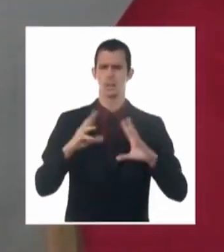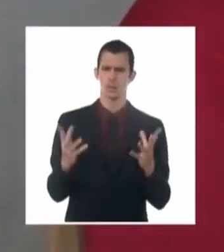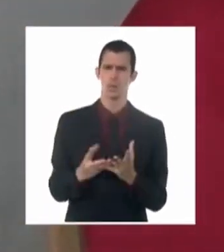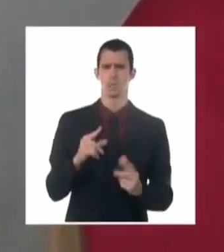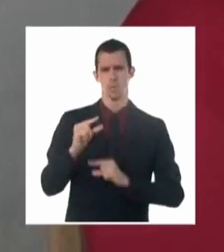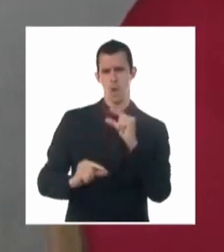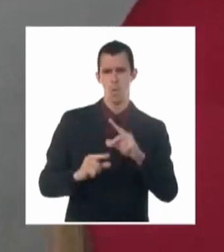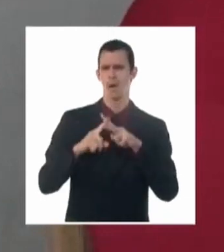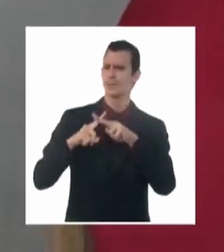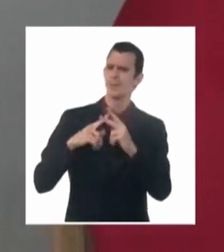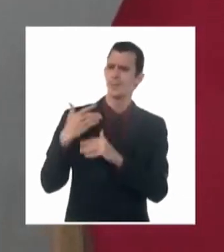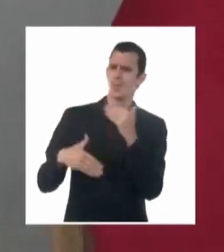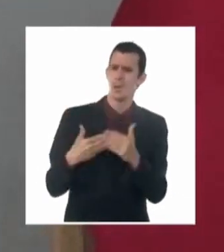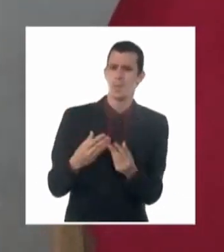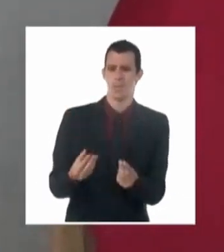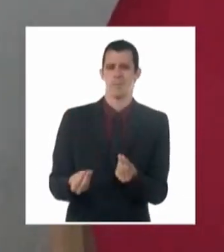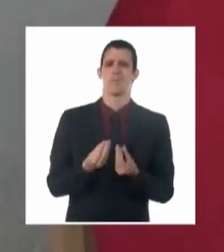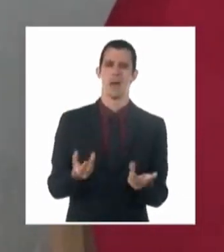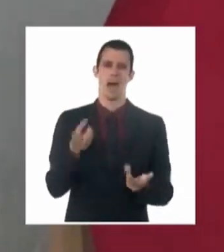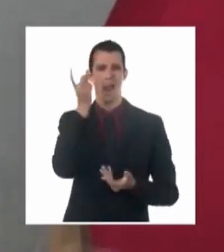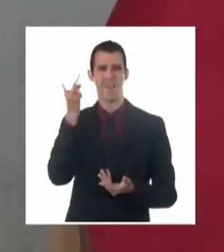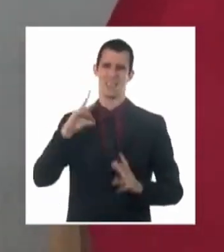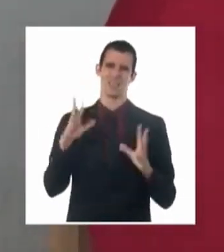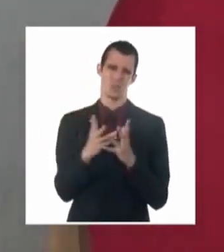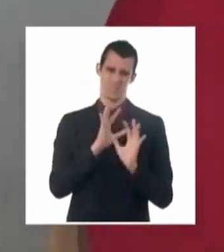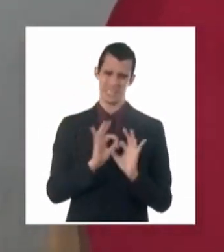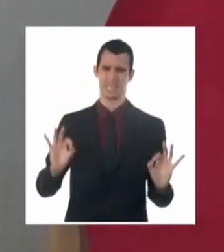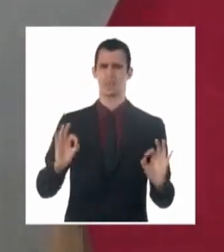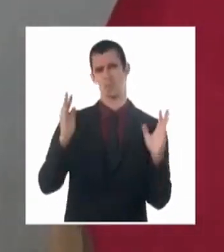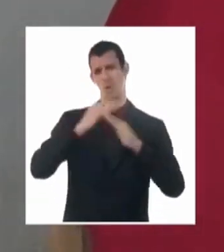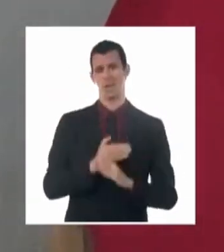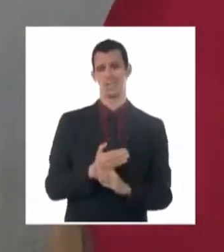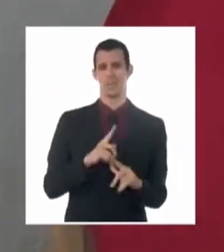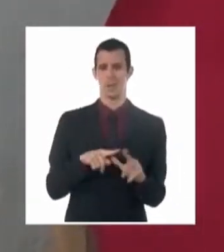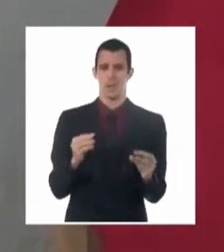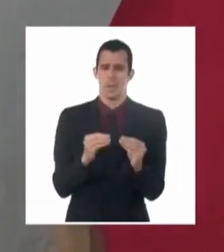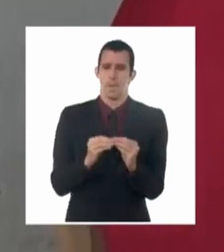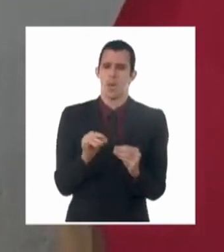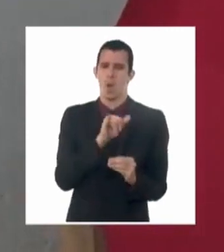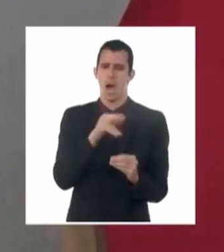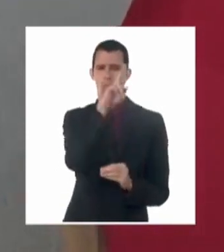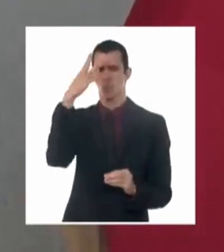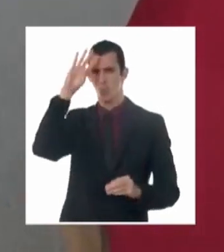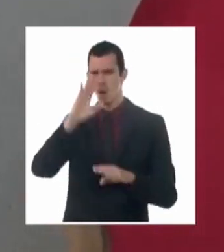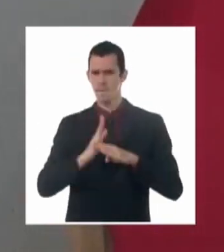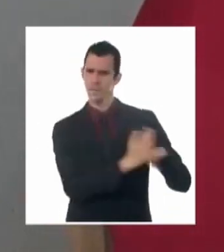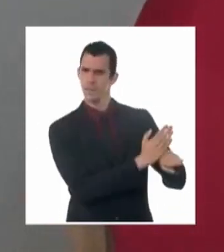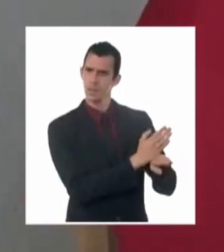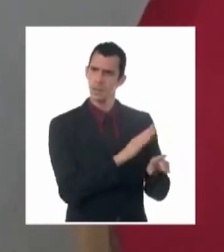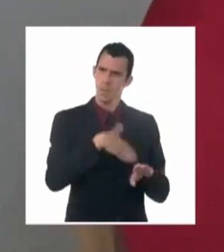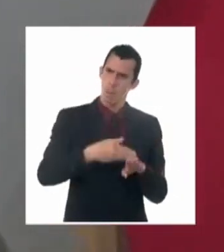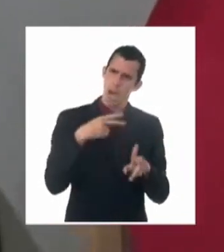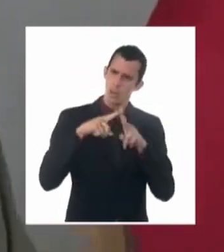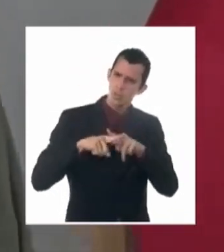que nos están afectando la calidad de vida, pero que todo eso ocurra con la revolución, con nuestro socialismo. Y ese es el